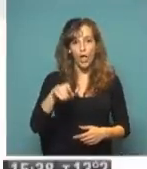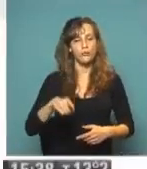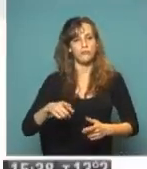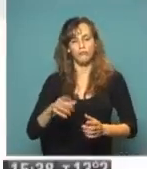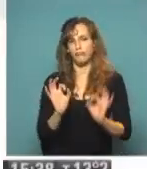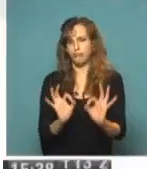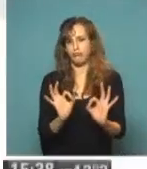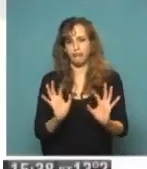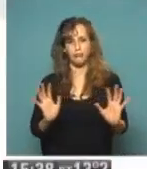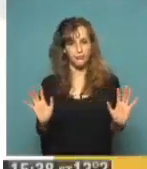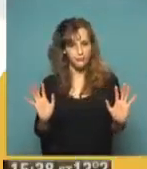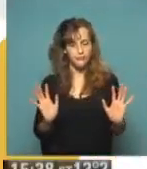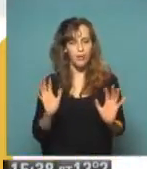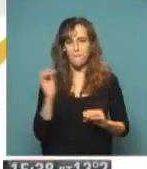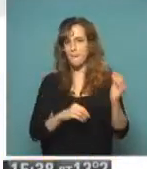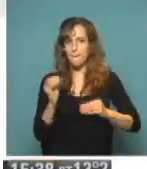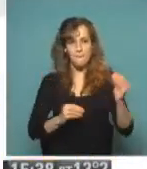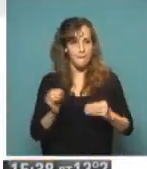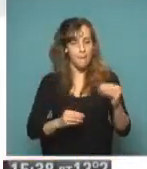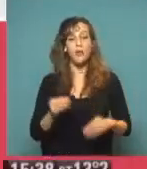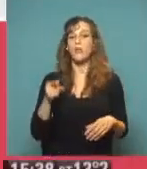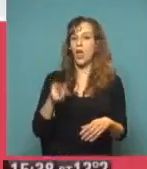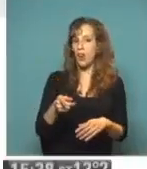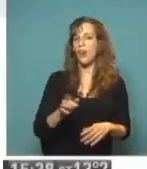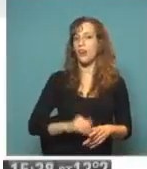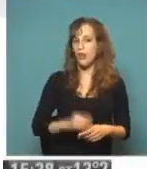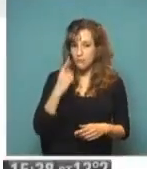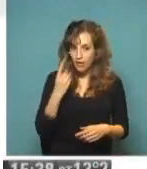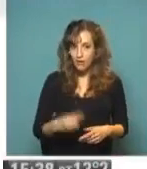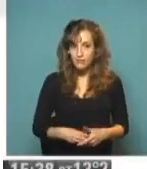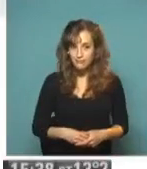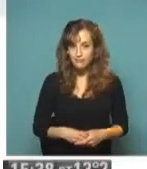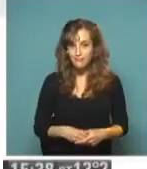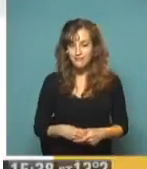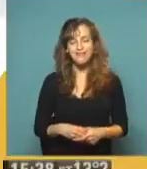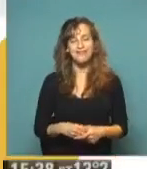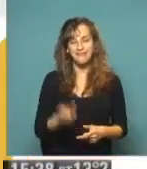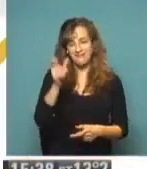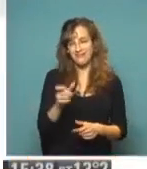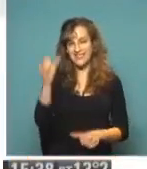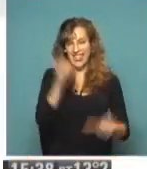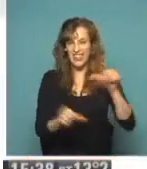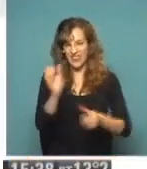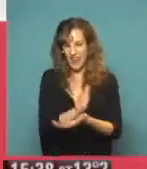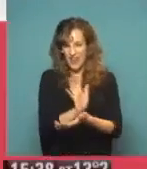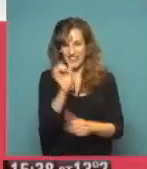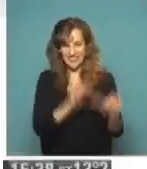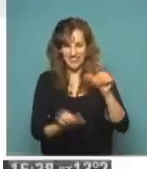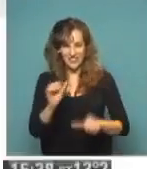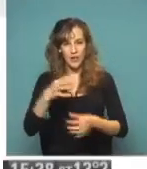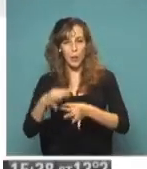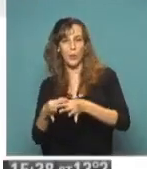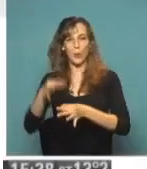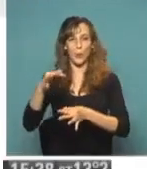Mira, el biólogo está haciendo experimentos. Greco, hice... Y no, y es un espectáculo, Pablo. Con tubo de